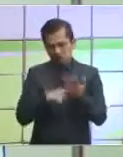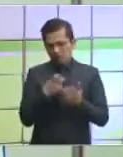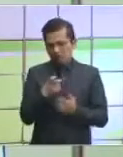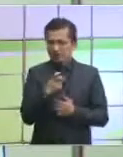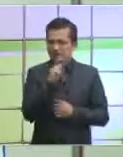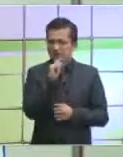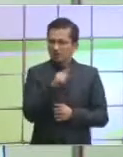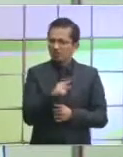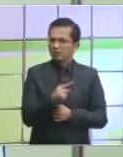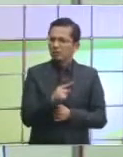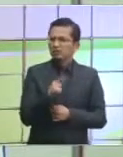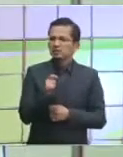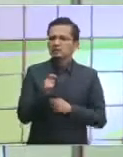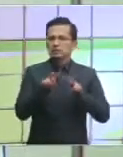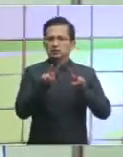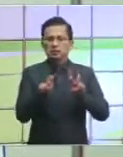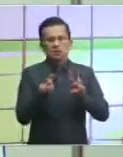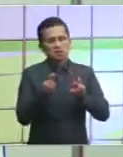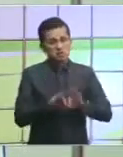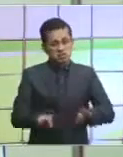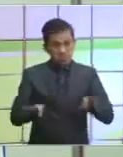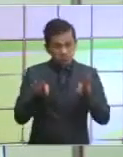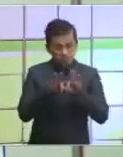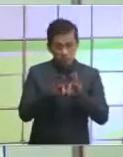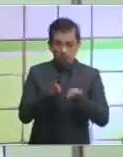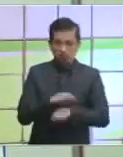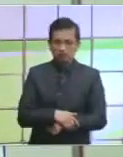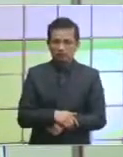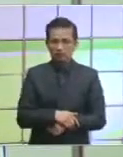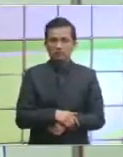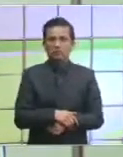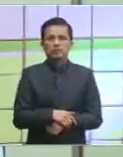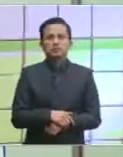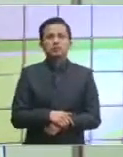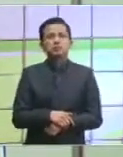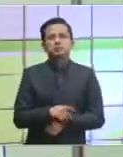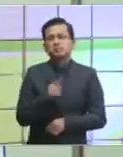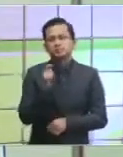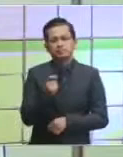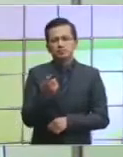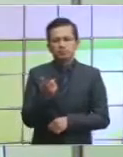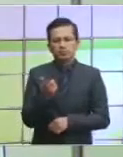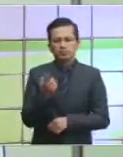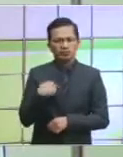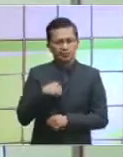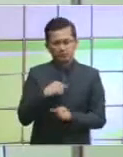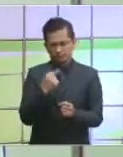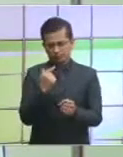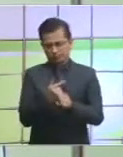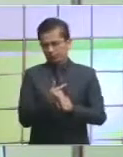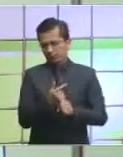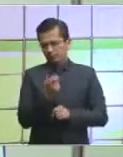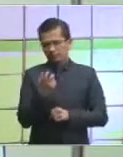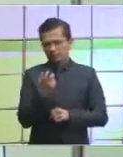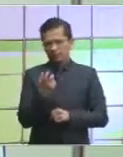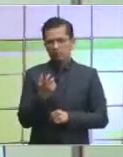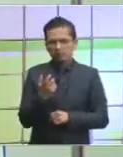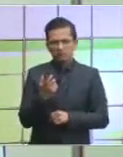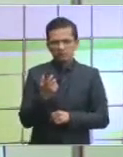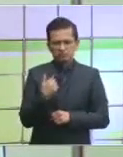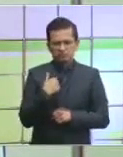un asunto importantísimo es decir que nos demos cuenta y yo por eso luego tan importante venido a